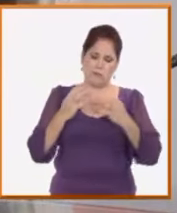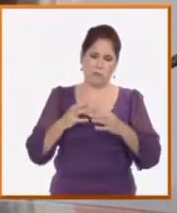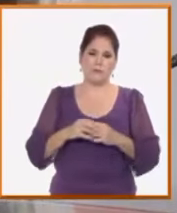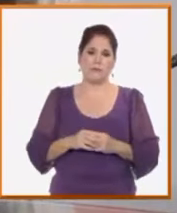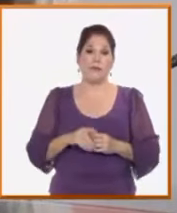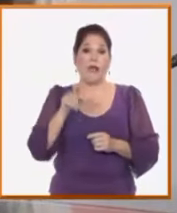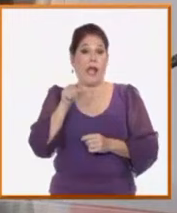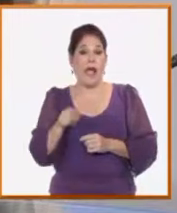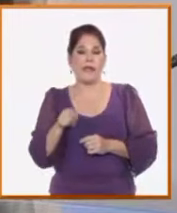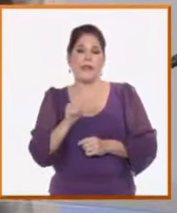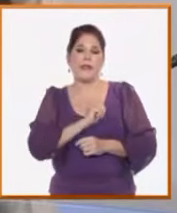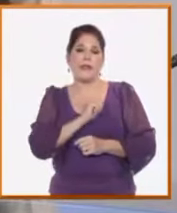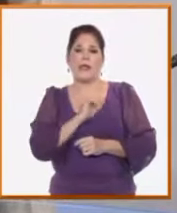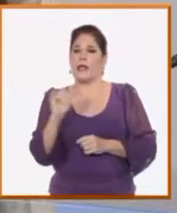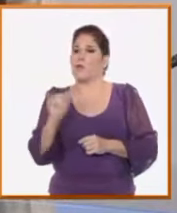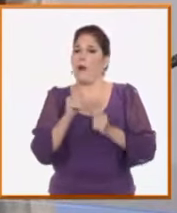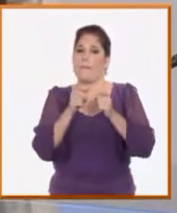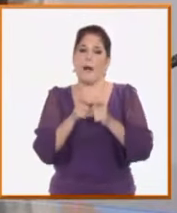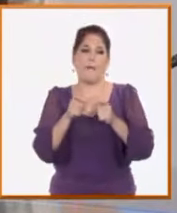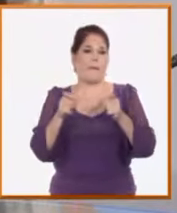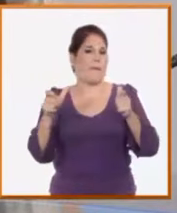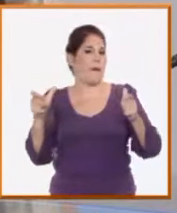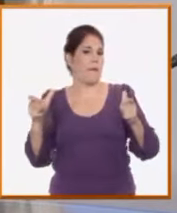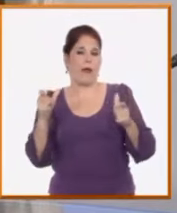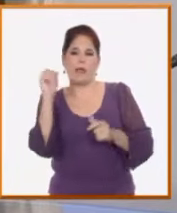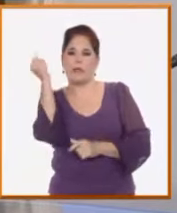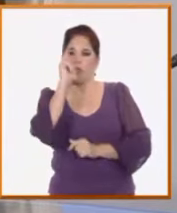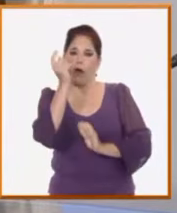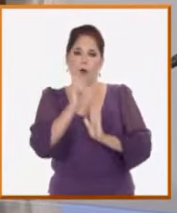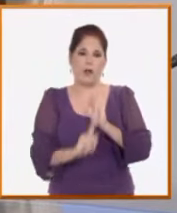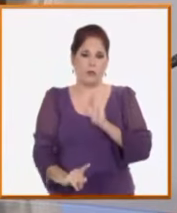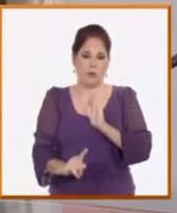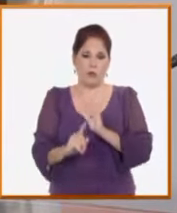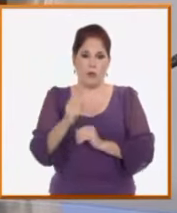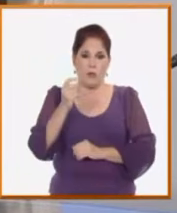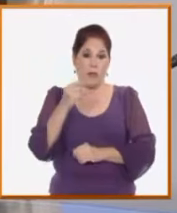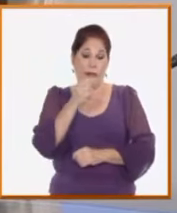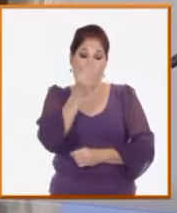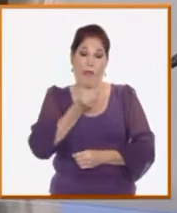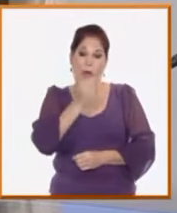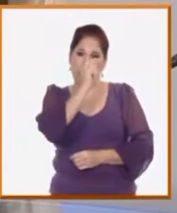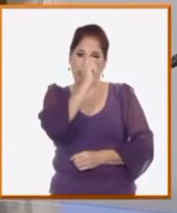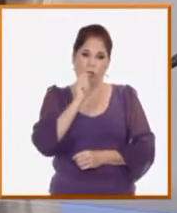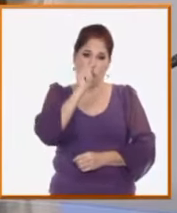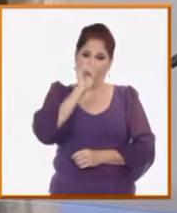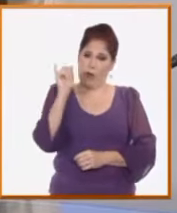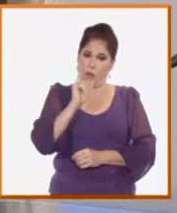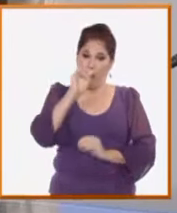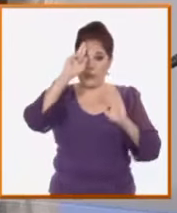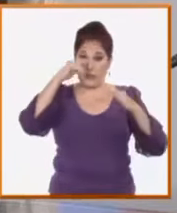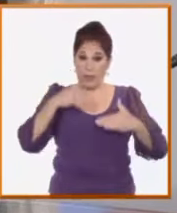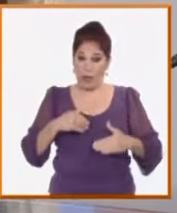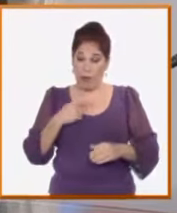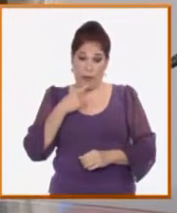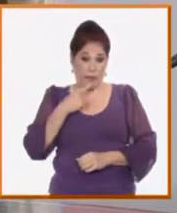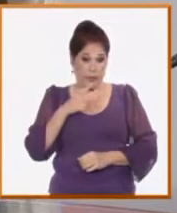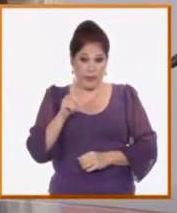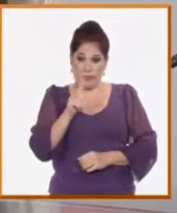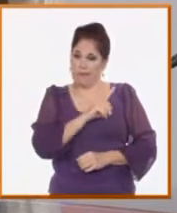persiste la tendencia al incremento de la introducción de cigarros electrónicos p está regulado por salud pública